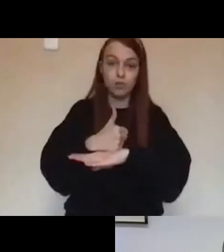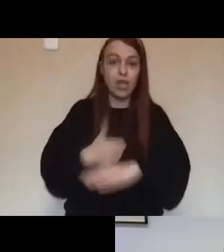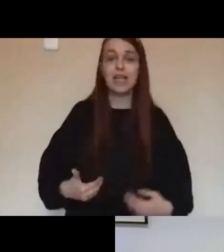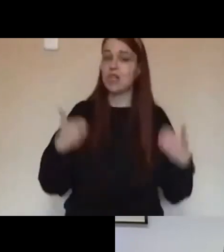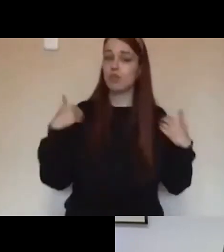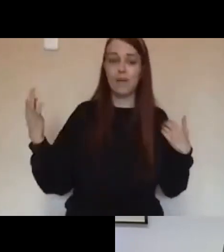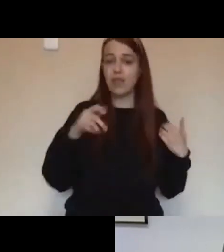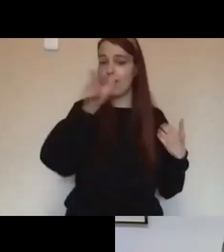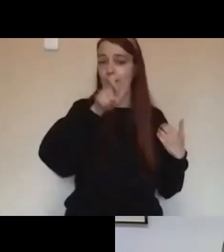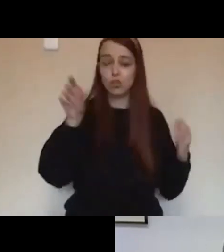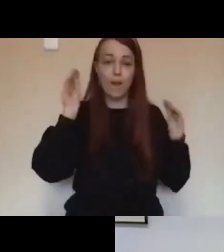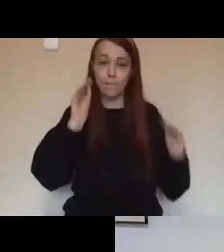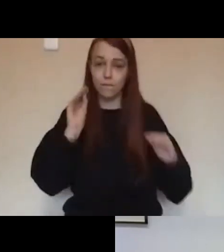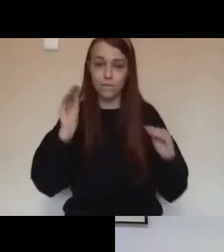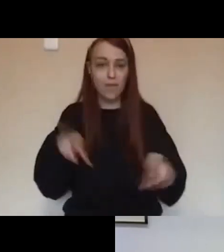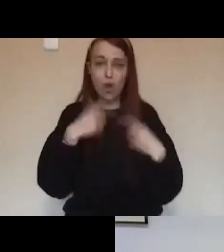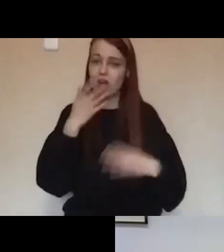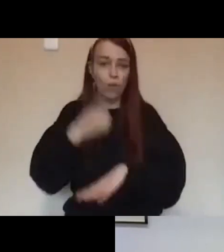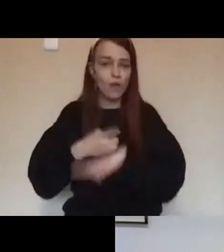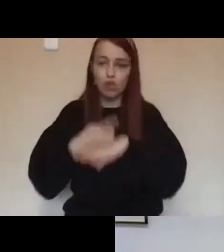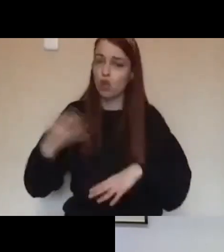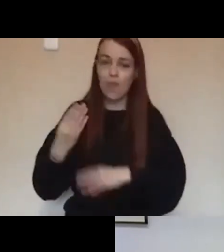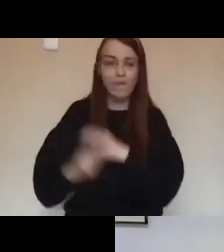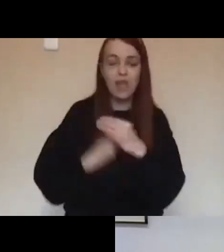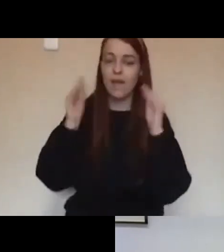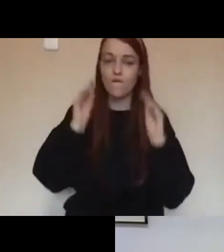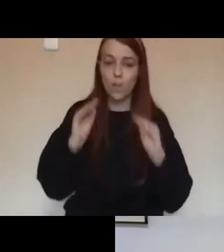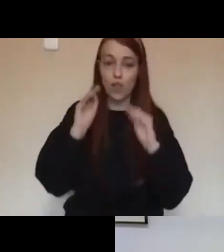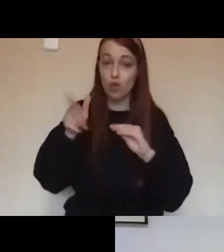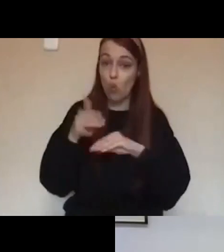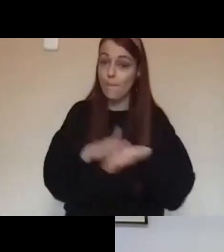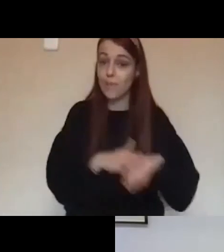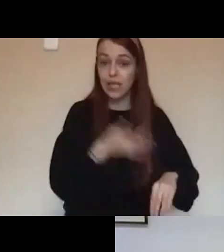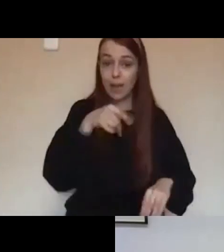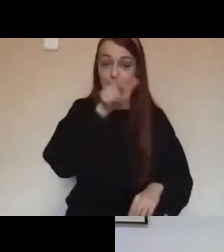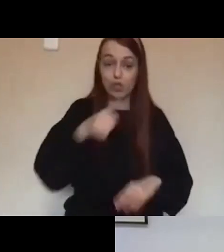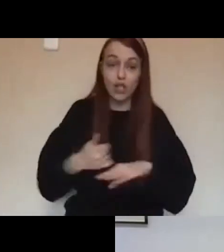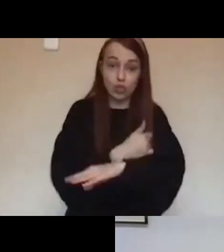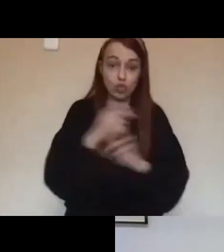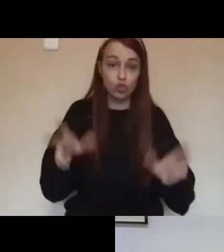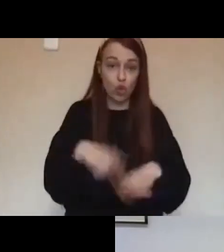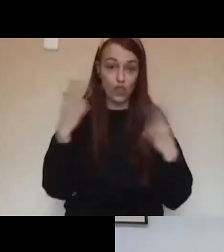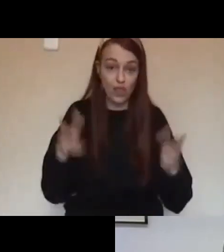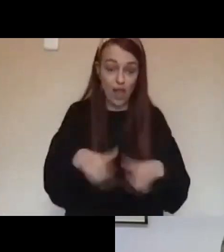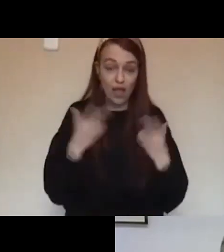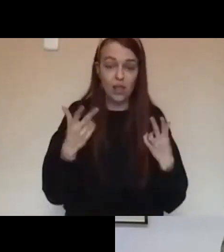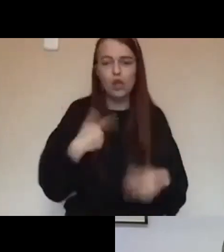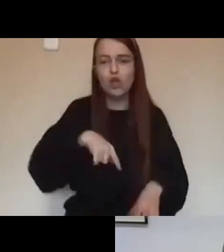aunque sea obligatoriamente, en todo esto, ¿no? Y luego, por otro lado, también a la sociedad local, lo que hemos hecho ha sido,